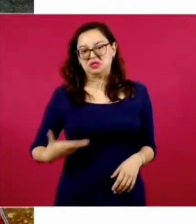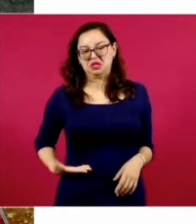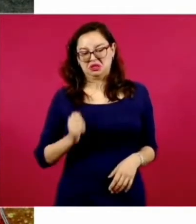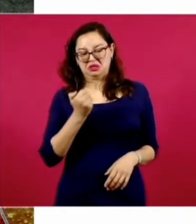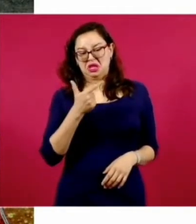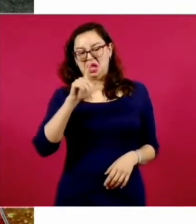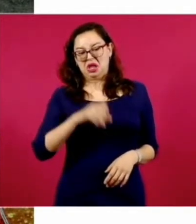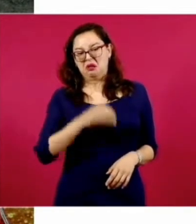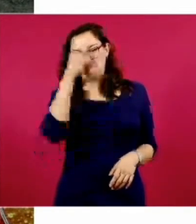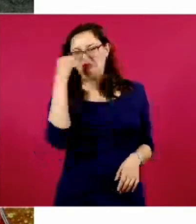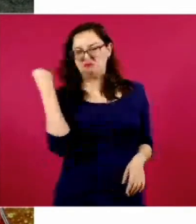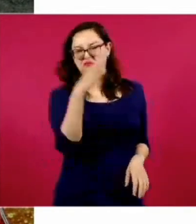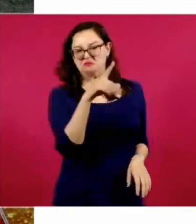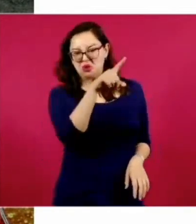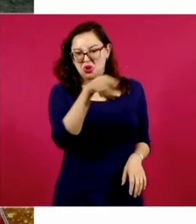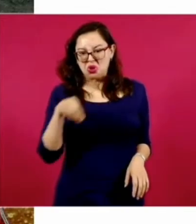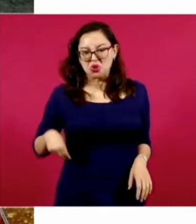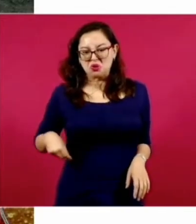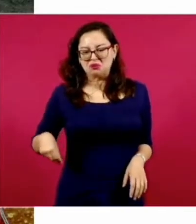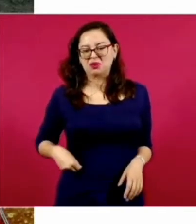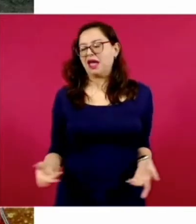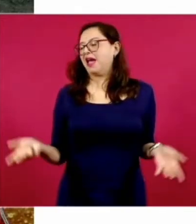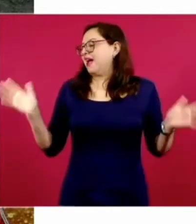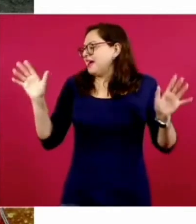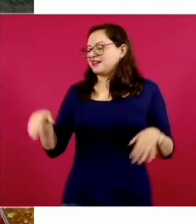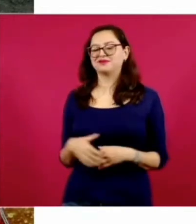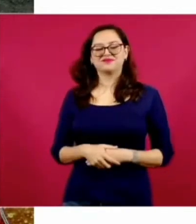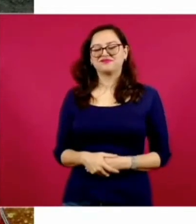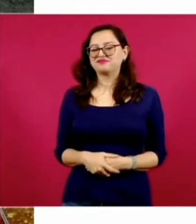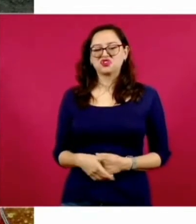a mí me echan la culpa de todo, pero